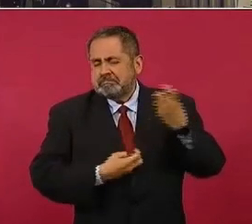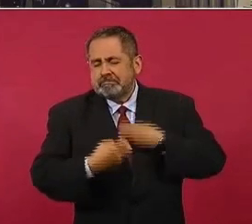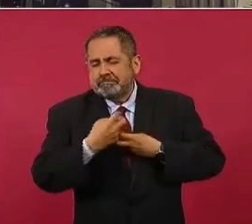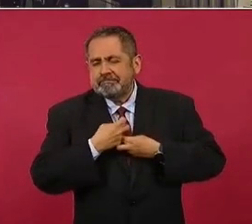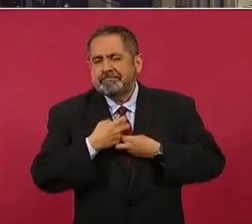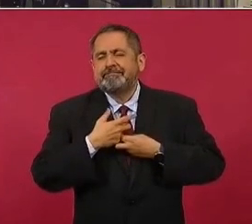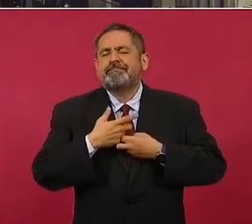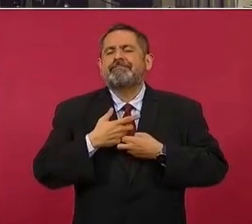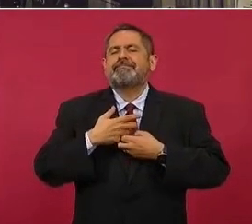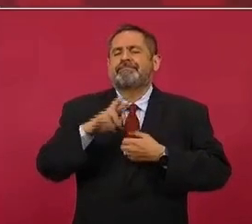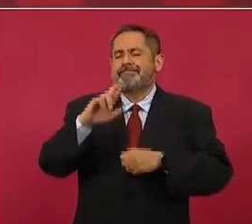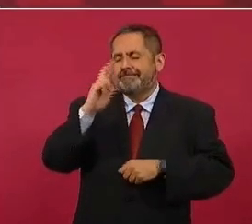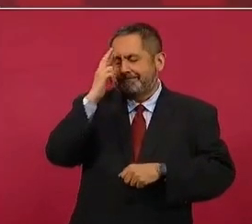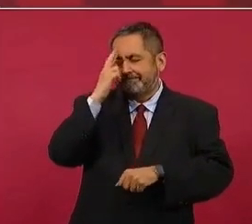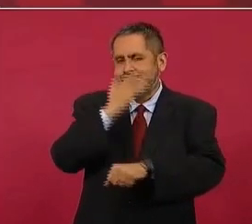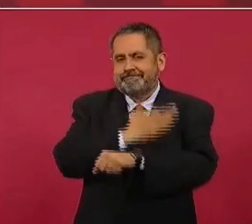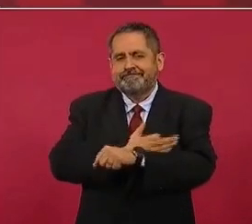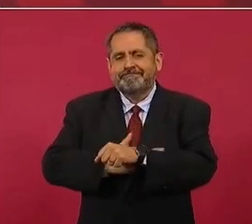no